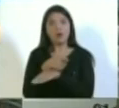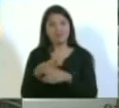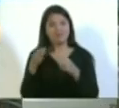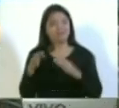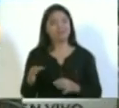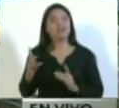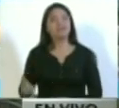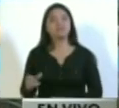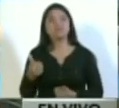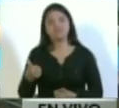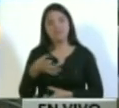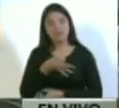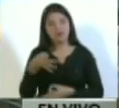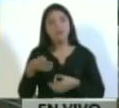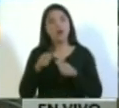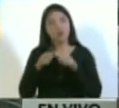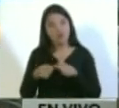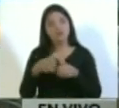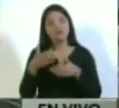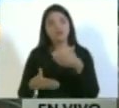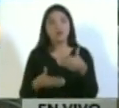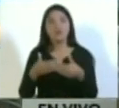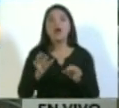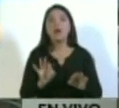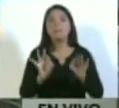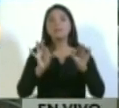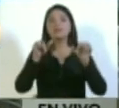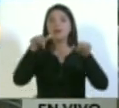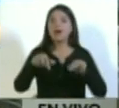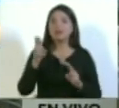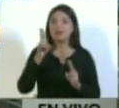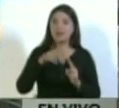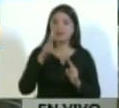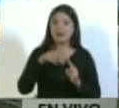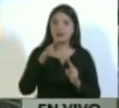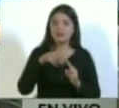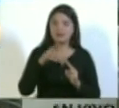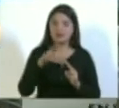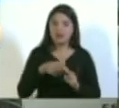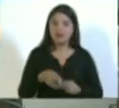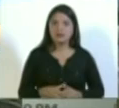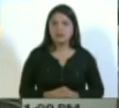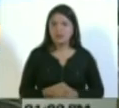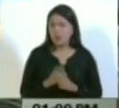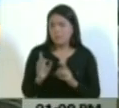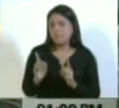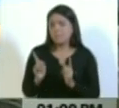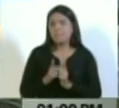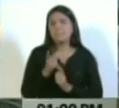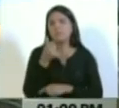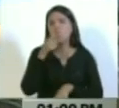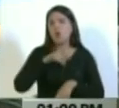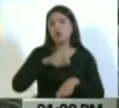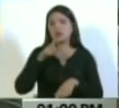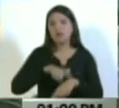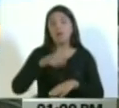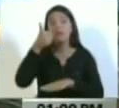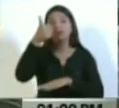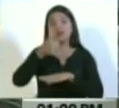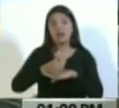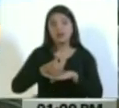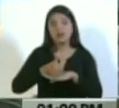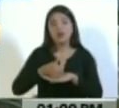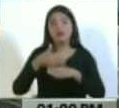certero y vamos a seguir en esto. El estado Táchira estará en pocas horas el director